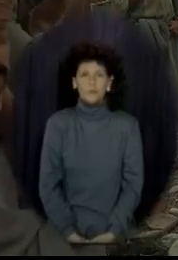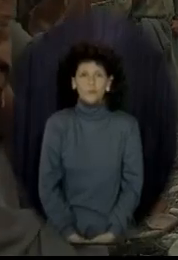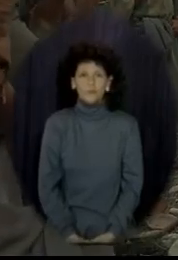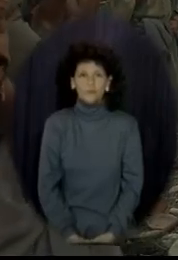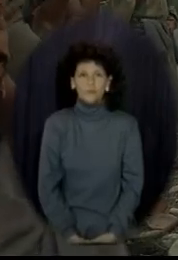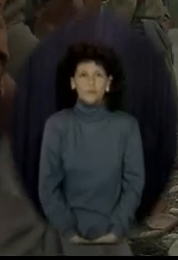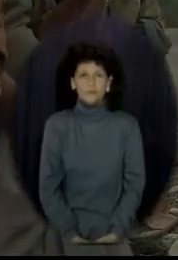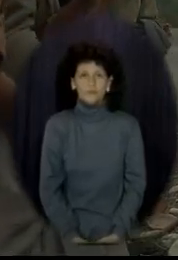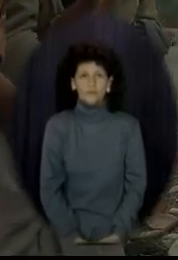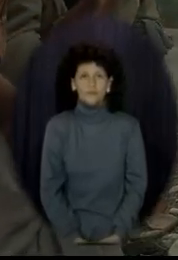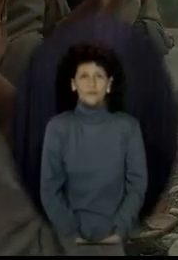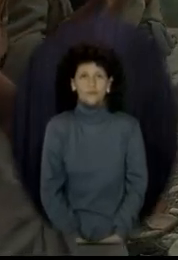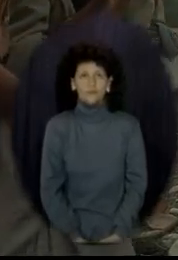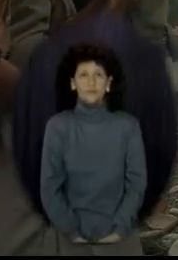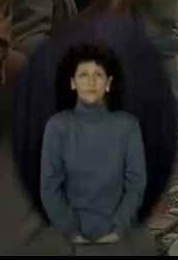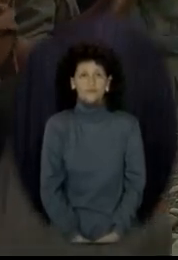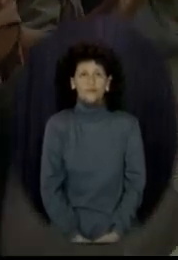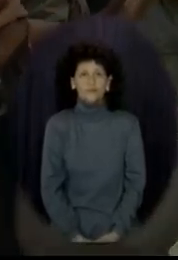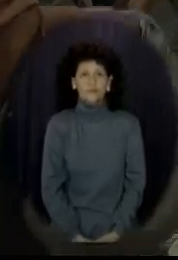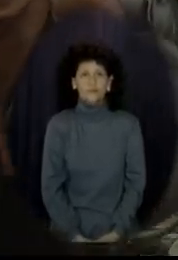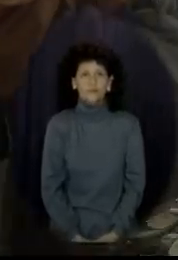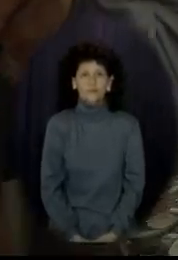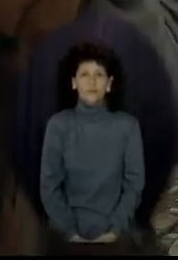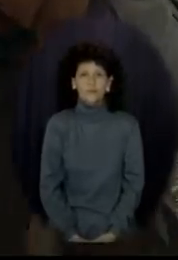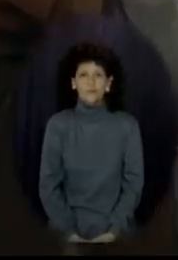¡Milagro! ¡Milagro!